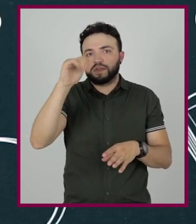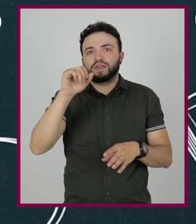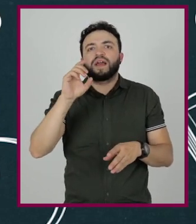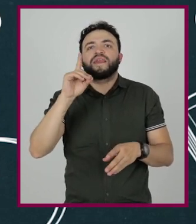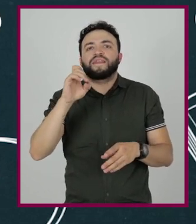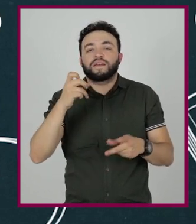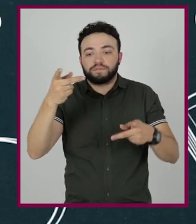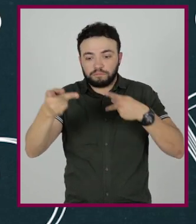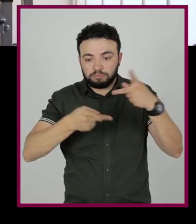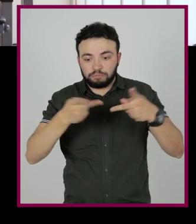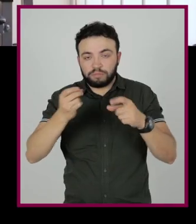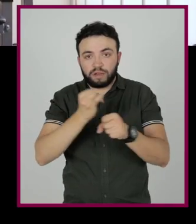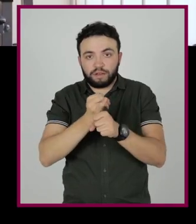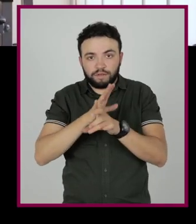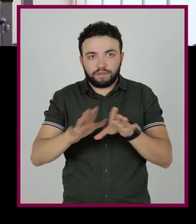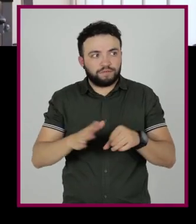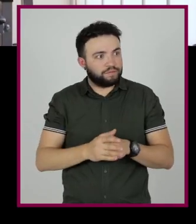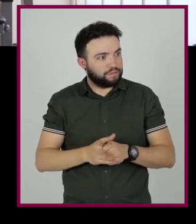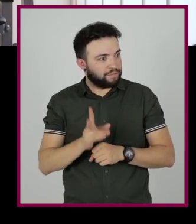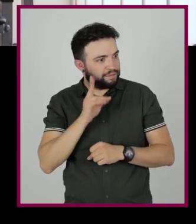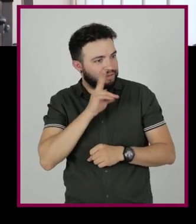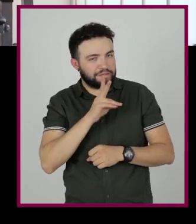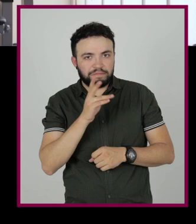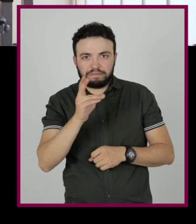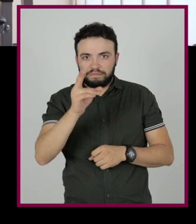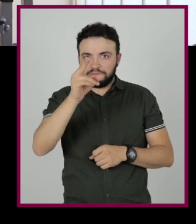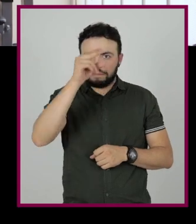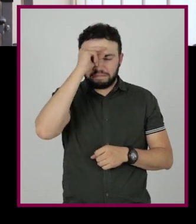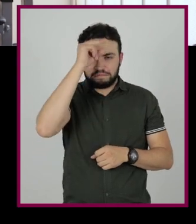información. Mírala, bien pilas, la cicla.